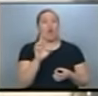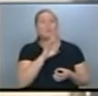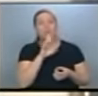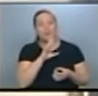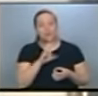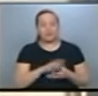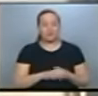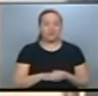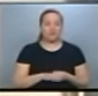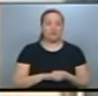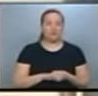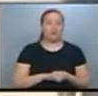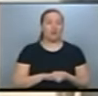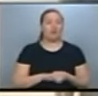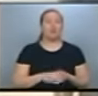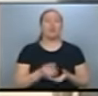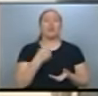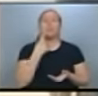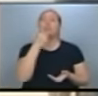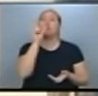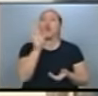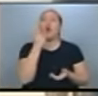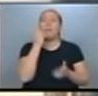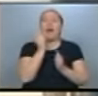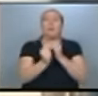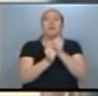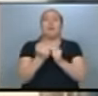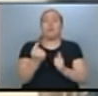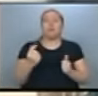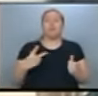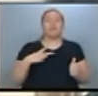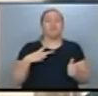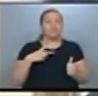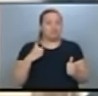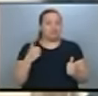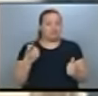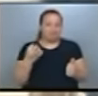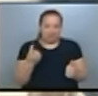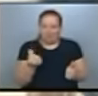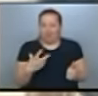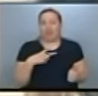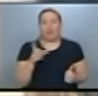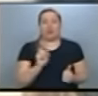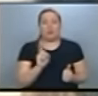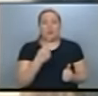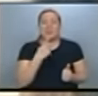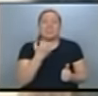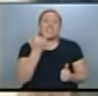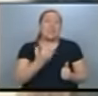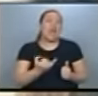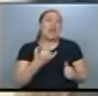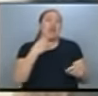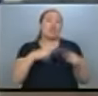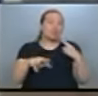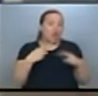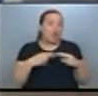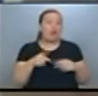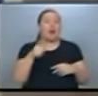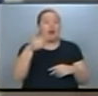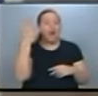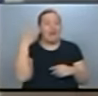No. Porque hablan de un empresario adinerado. Como profesor de tenis no gana en general mucha plata, pero dicen que tiene un restaurante y demás. Este chico